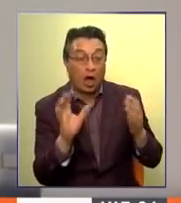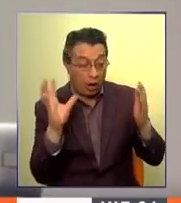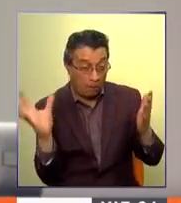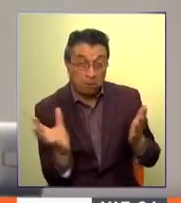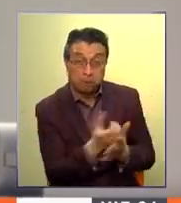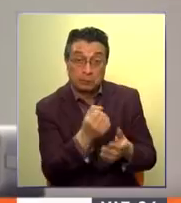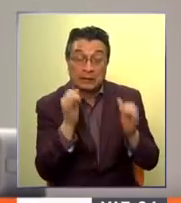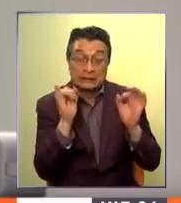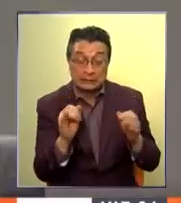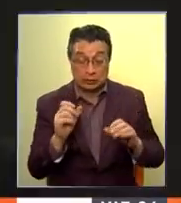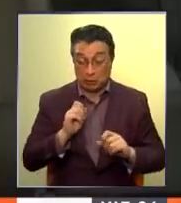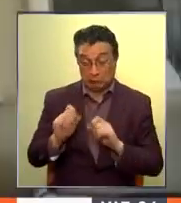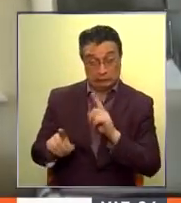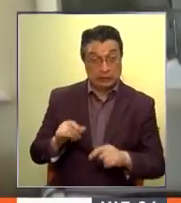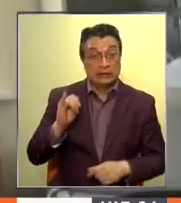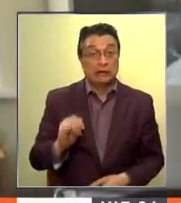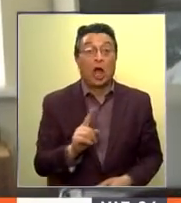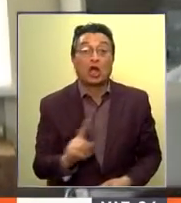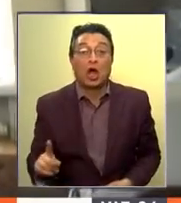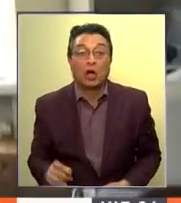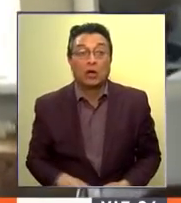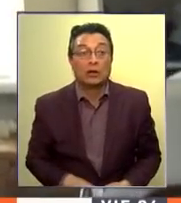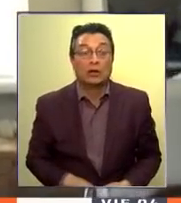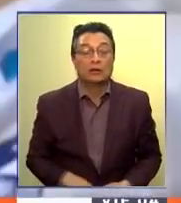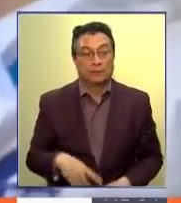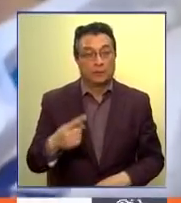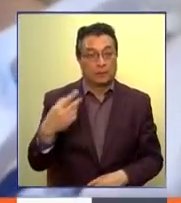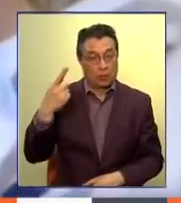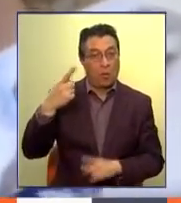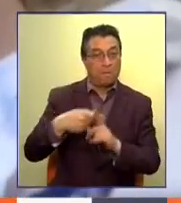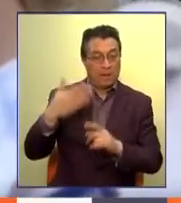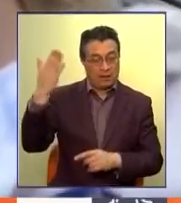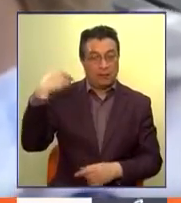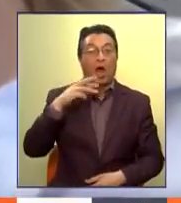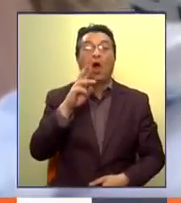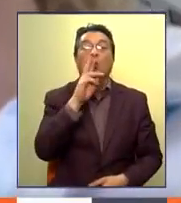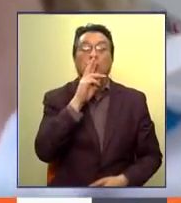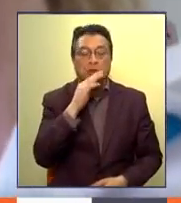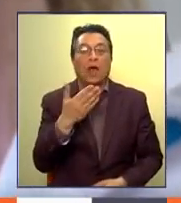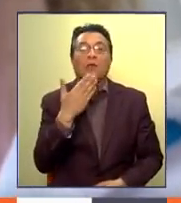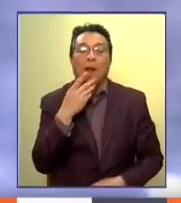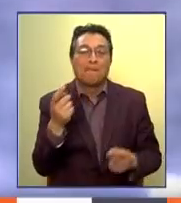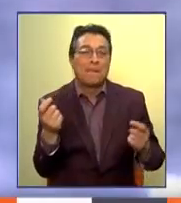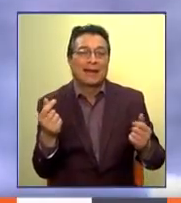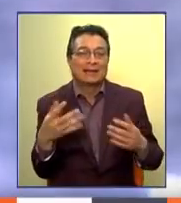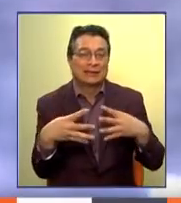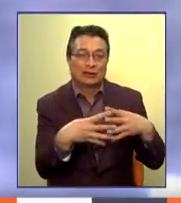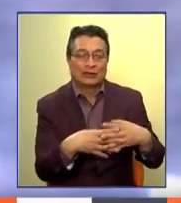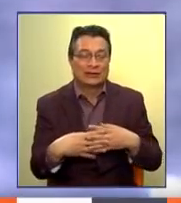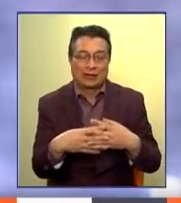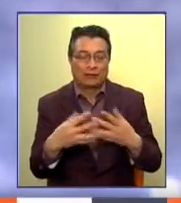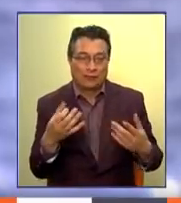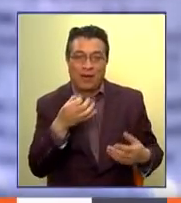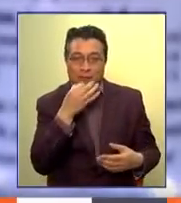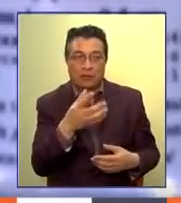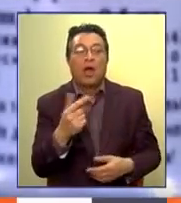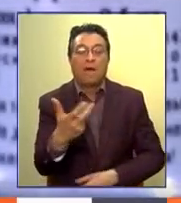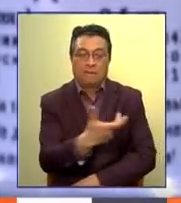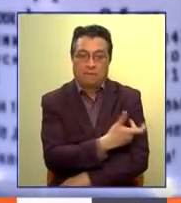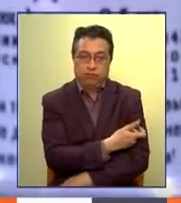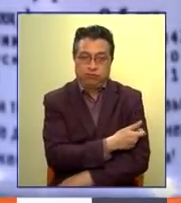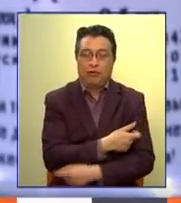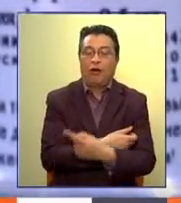efecto protector que se espera. El pasado mes, Rusia hizo un anuncio similar al de Estados Unidos, asegurando que su vacuna Sputnik